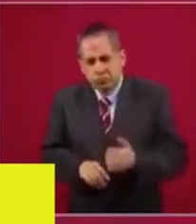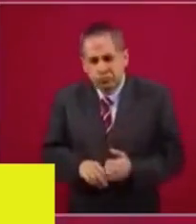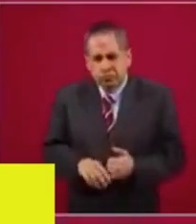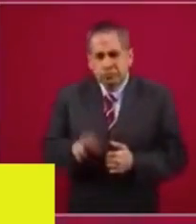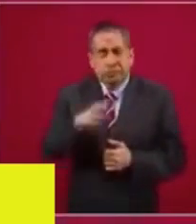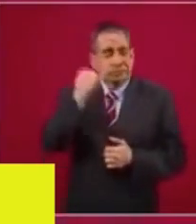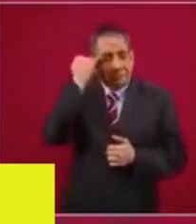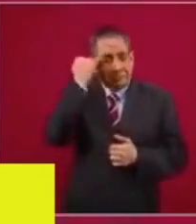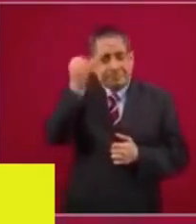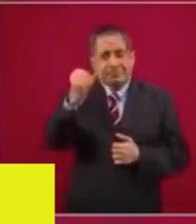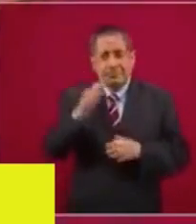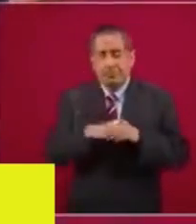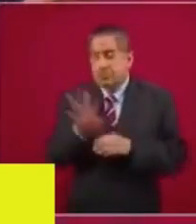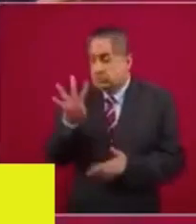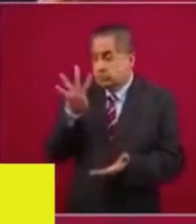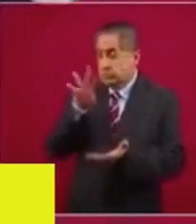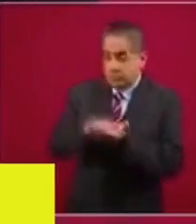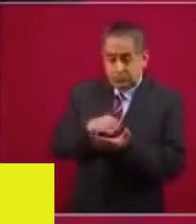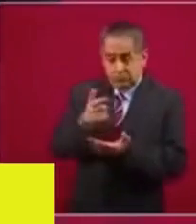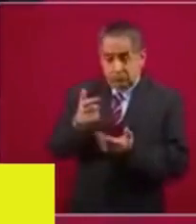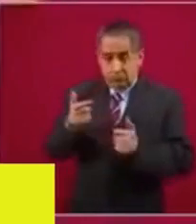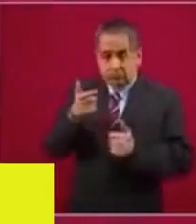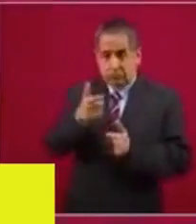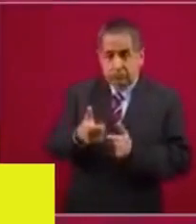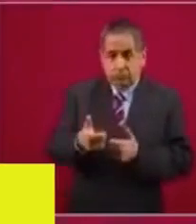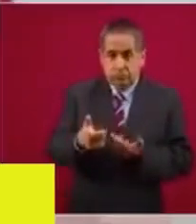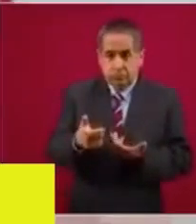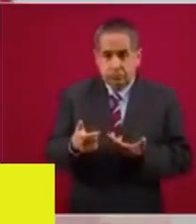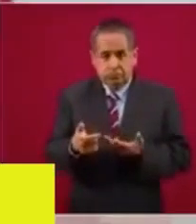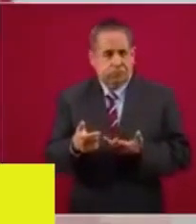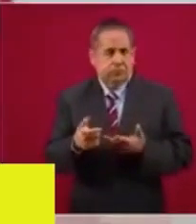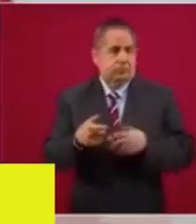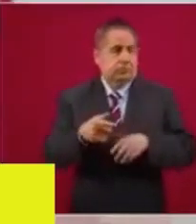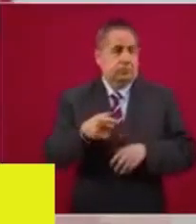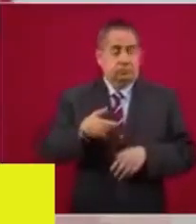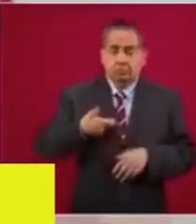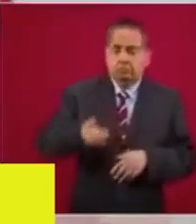al momento que den esos 4,000 pesos, 8 columnas en el Reforma,